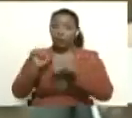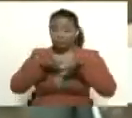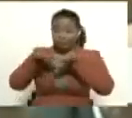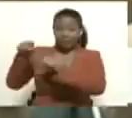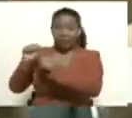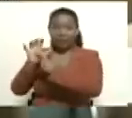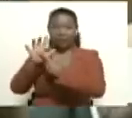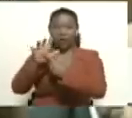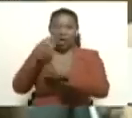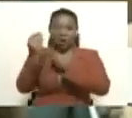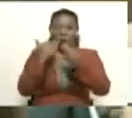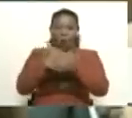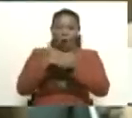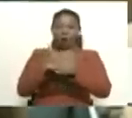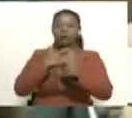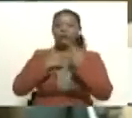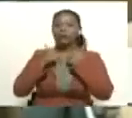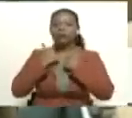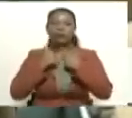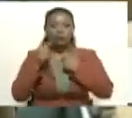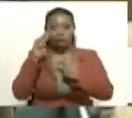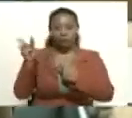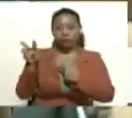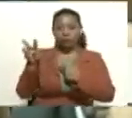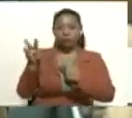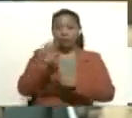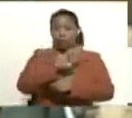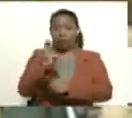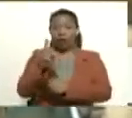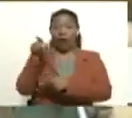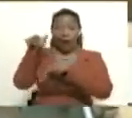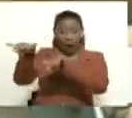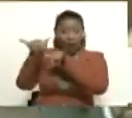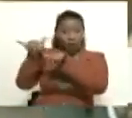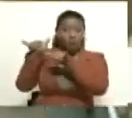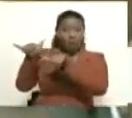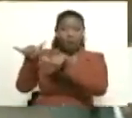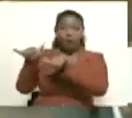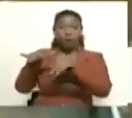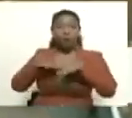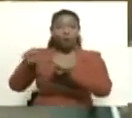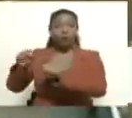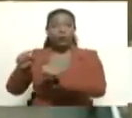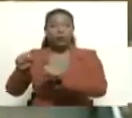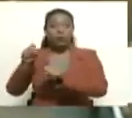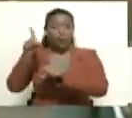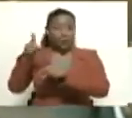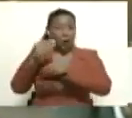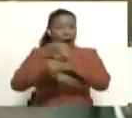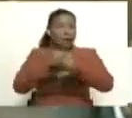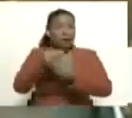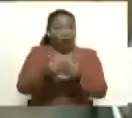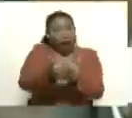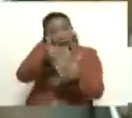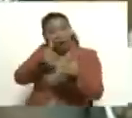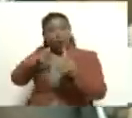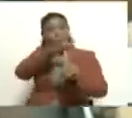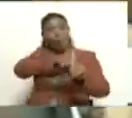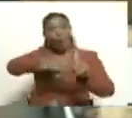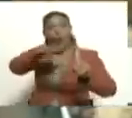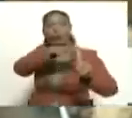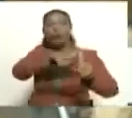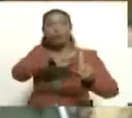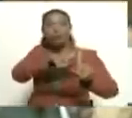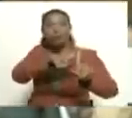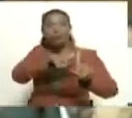los demócratas, no son los republicanos, son los imperios. Es su papel y es su rol esquilmar y saquear riqueza.